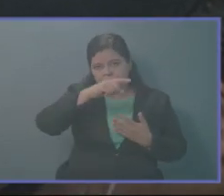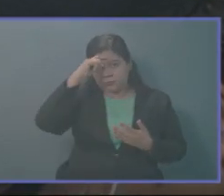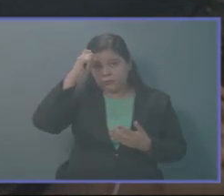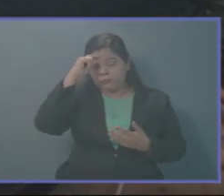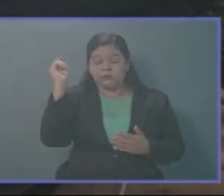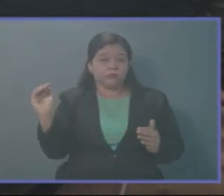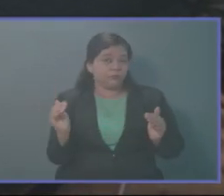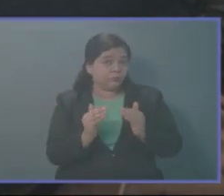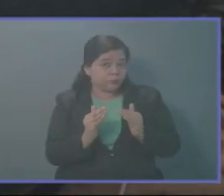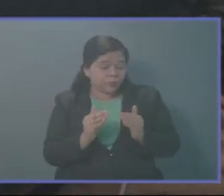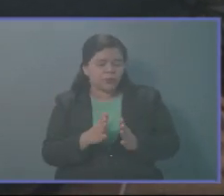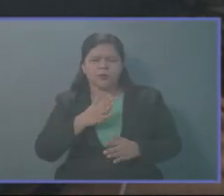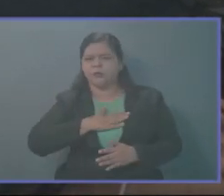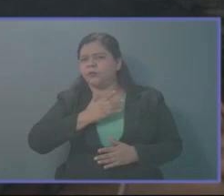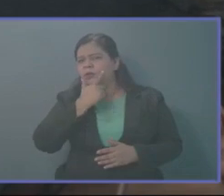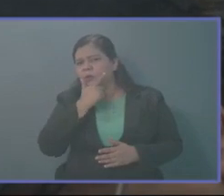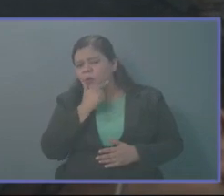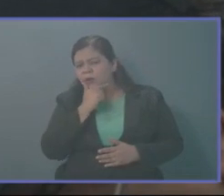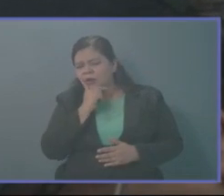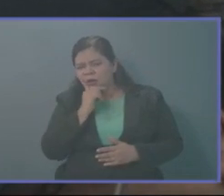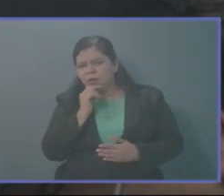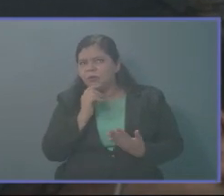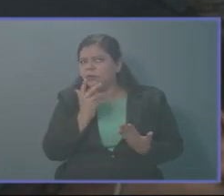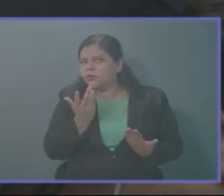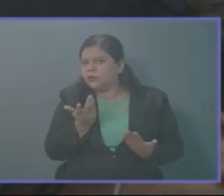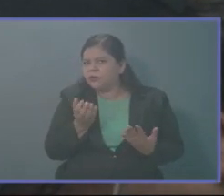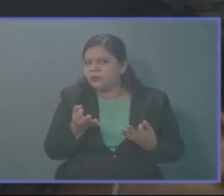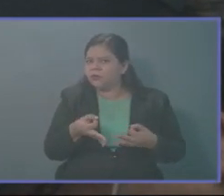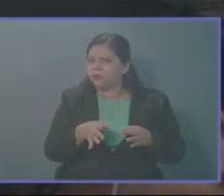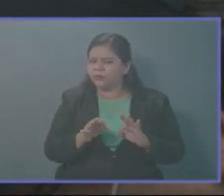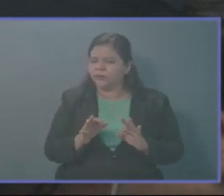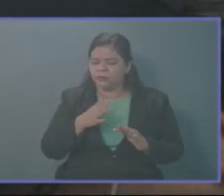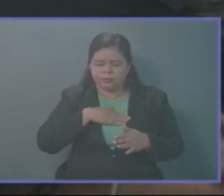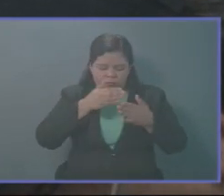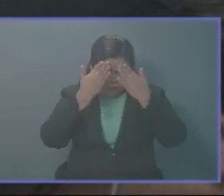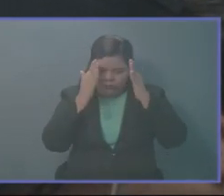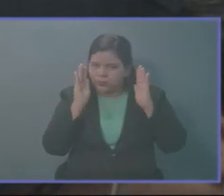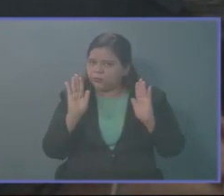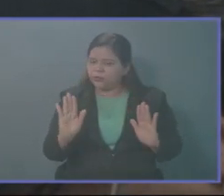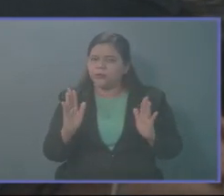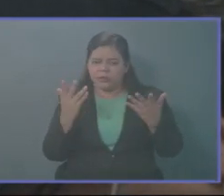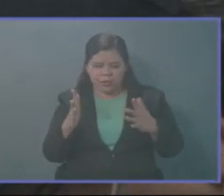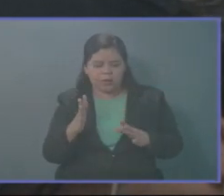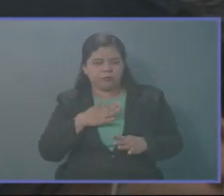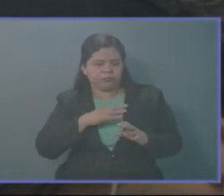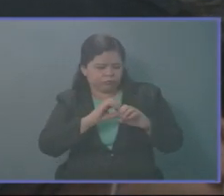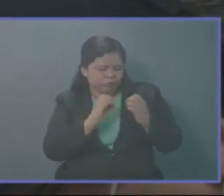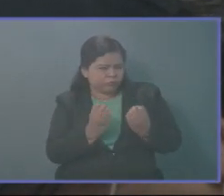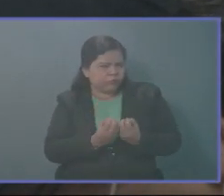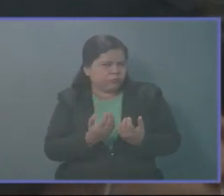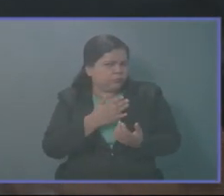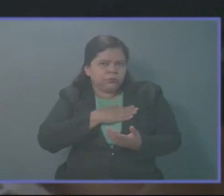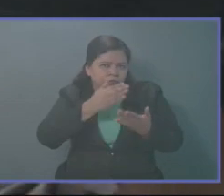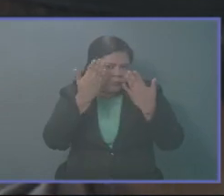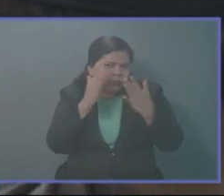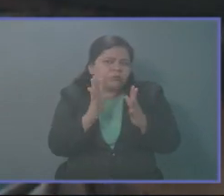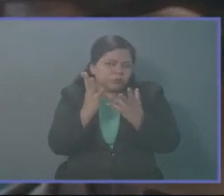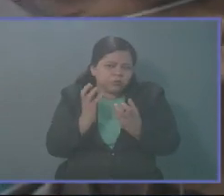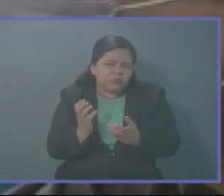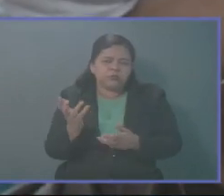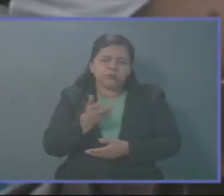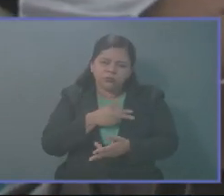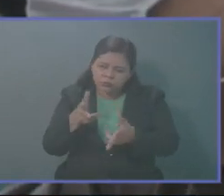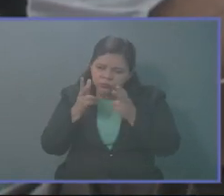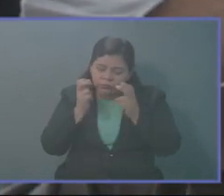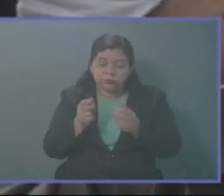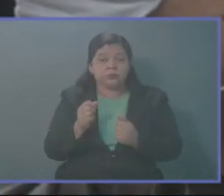también tenía esa duda, si habrá forma, porque desconozco si es que están organizados también, o sea, de escucharles, porque una parte es